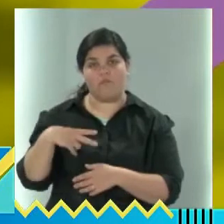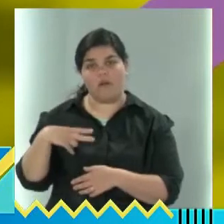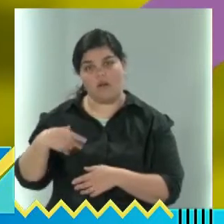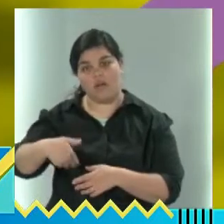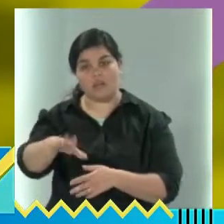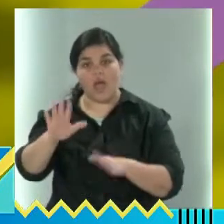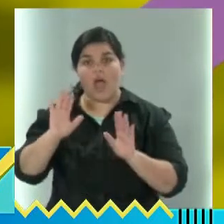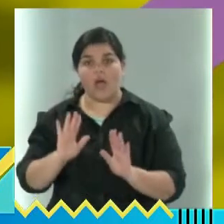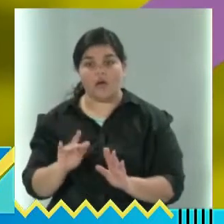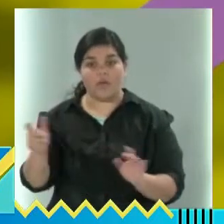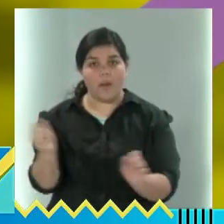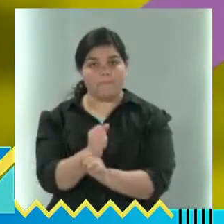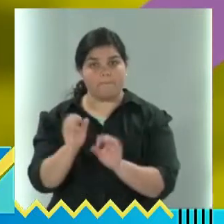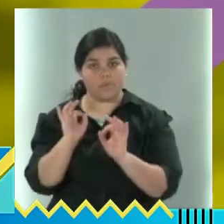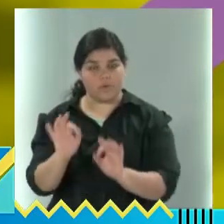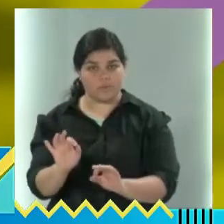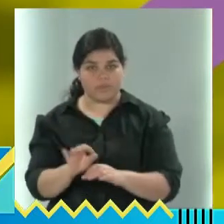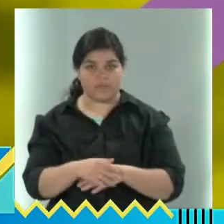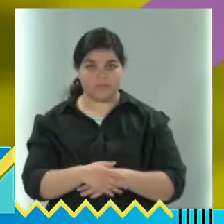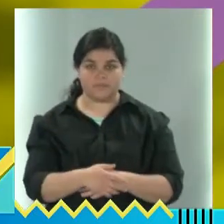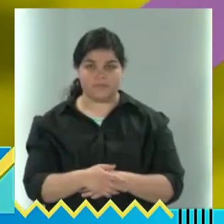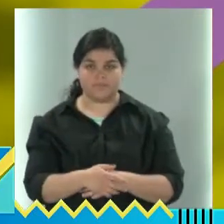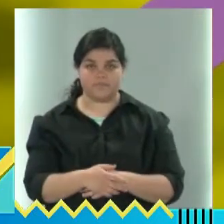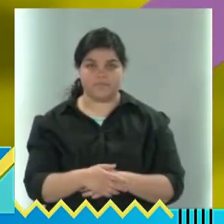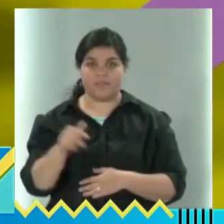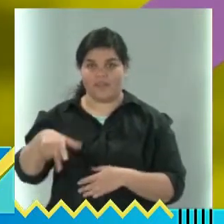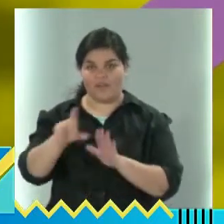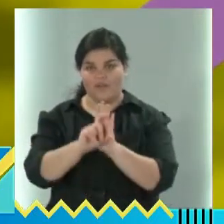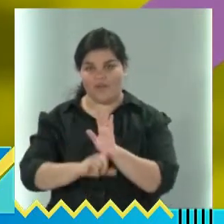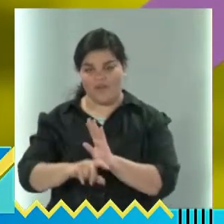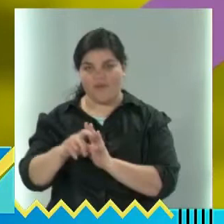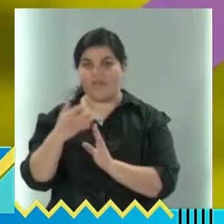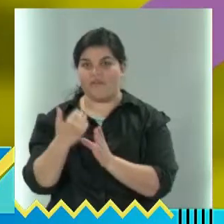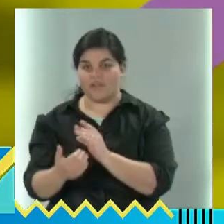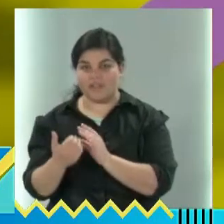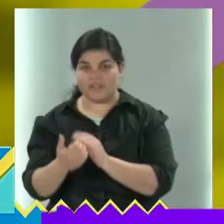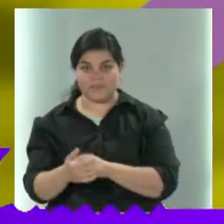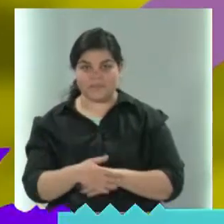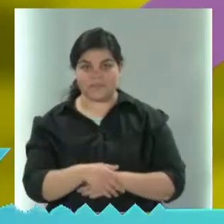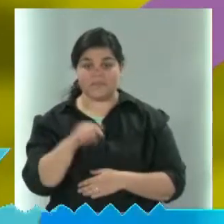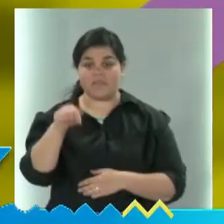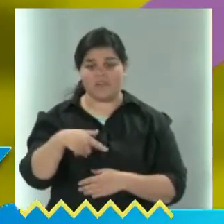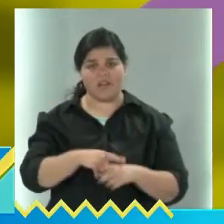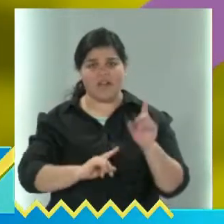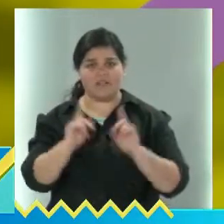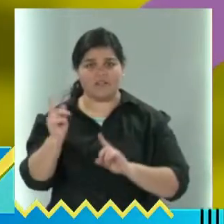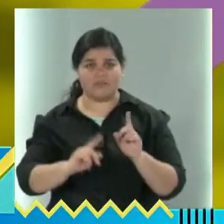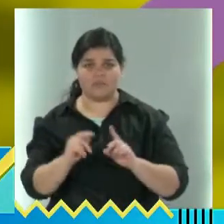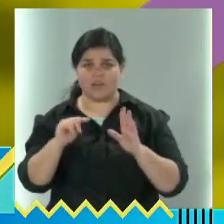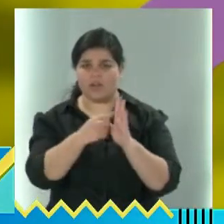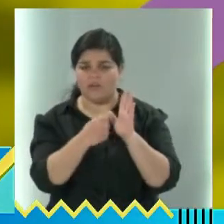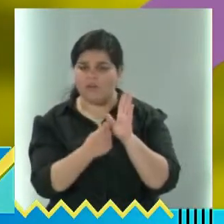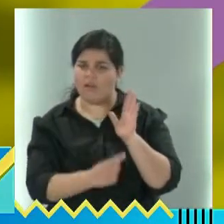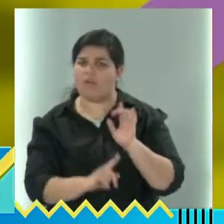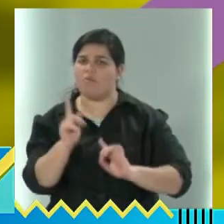se consigue finalmente esa sanción completa a este nuevo Código de Faltas. Vamos a seguir repasando algunas de estas contravenciones